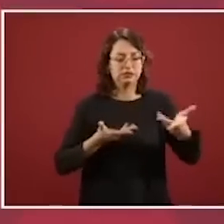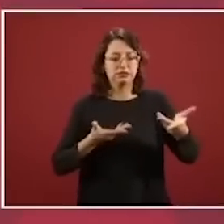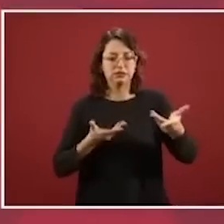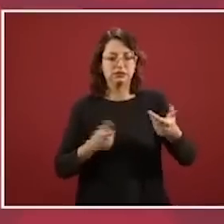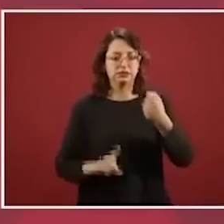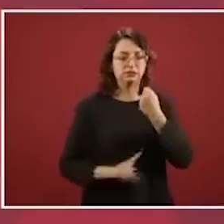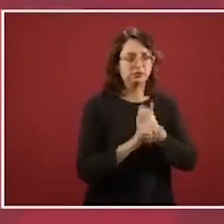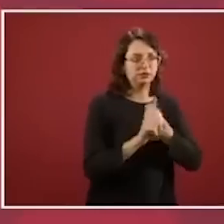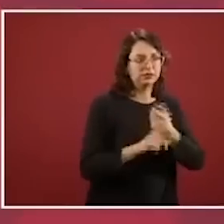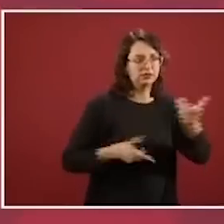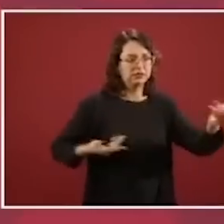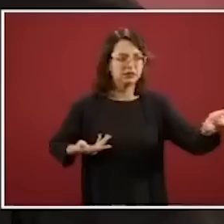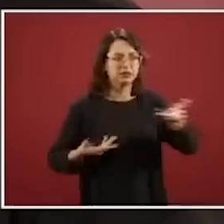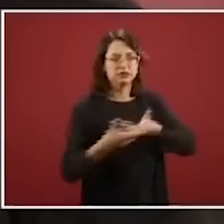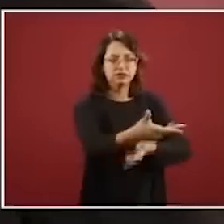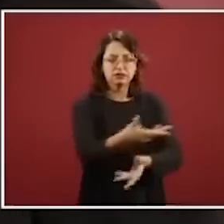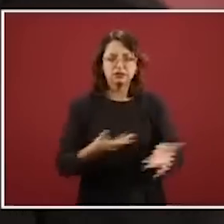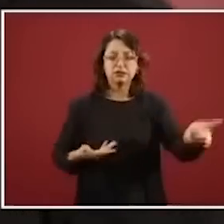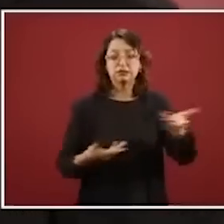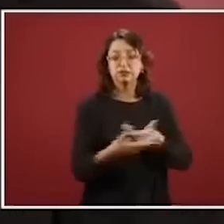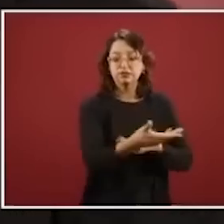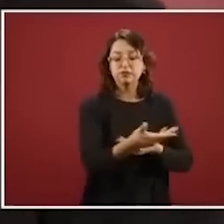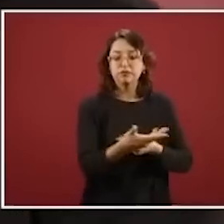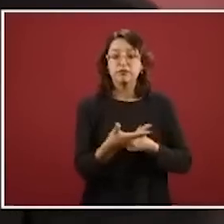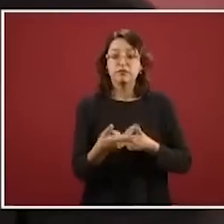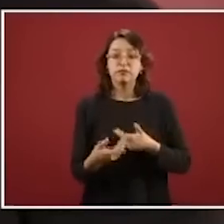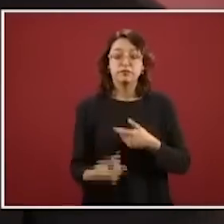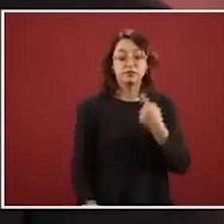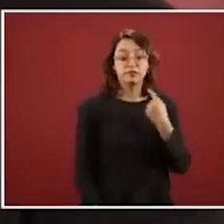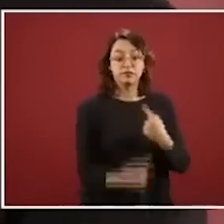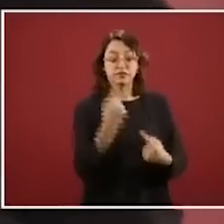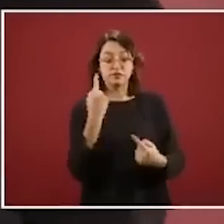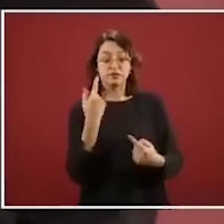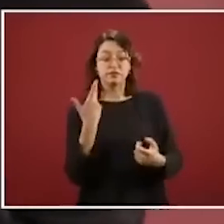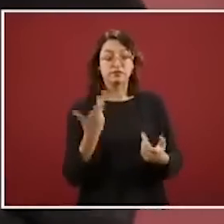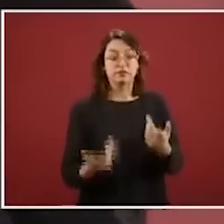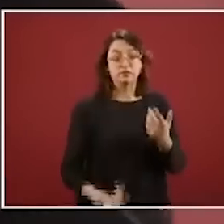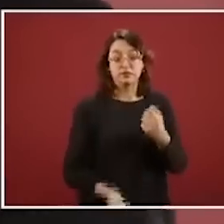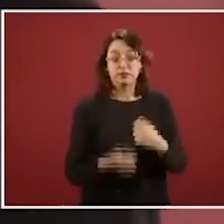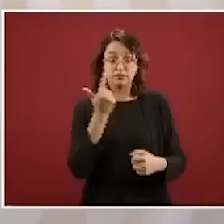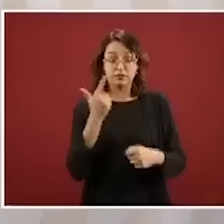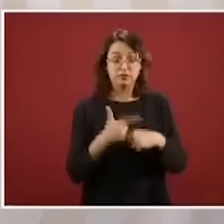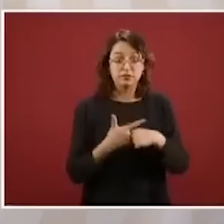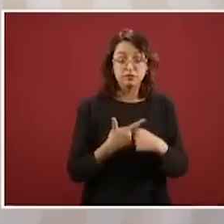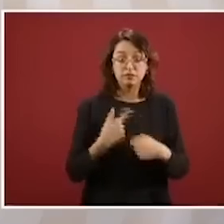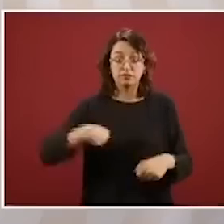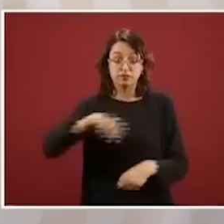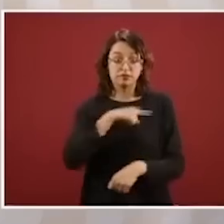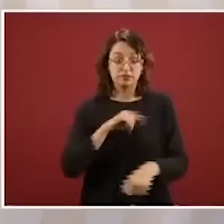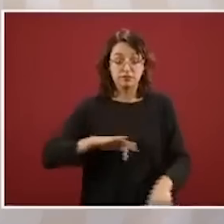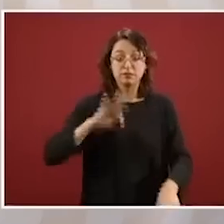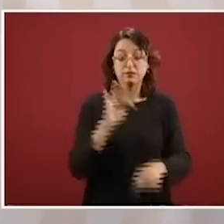nos tenemos que defender también de lo que se presenta en esos paneles. Bueno,